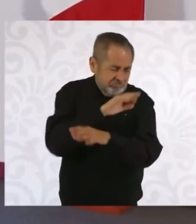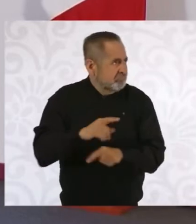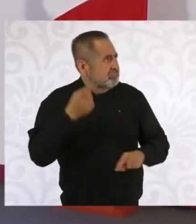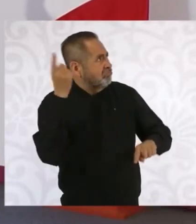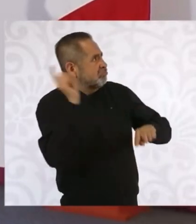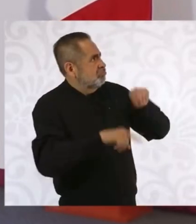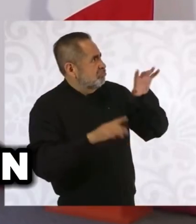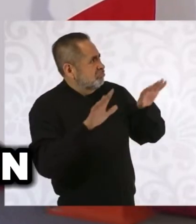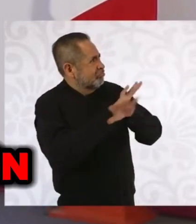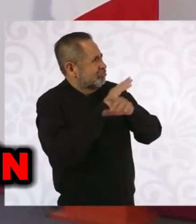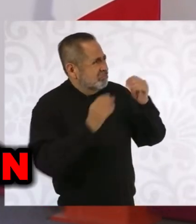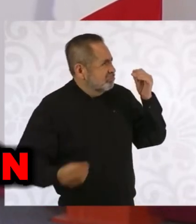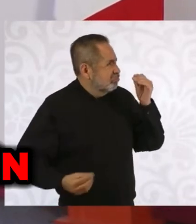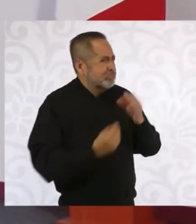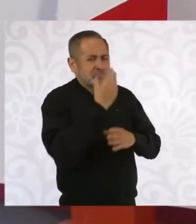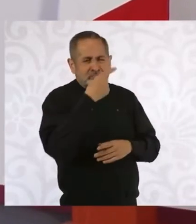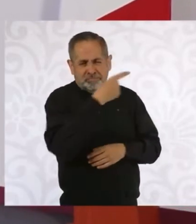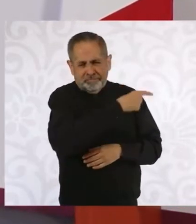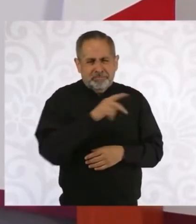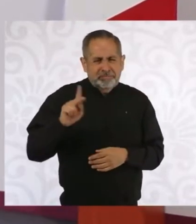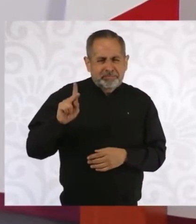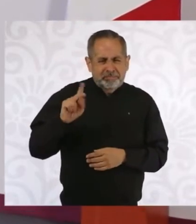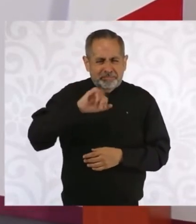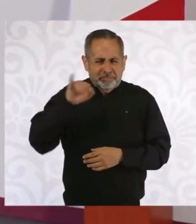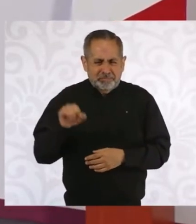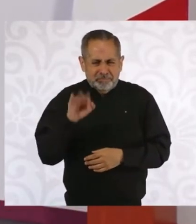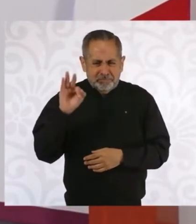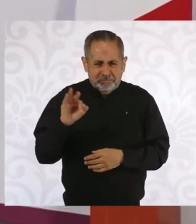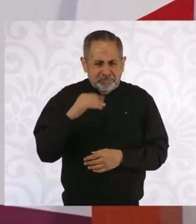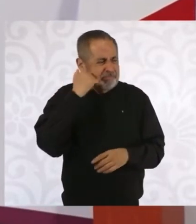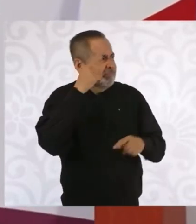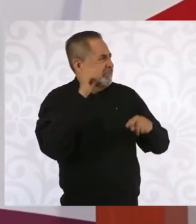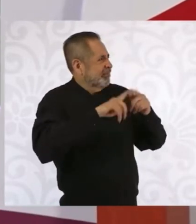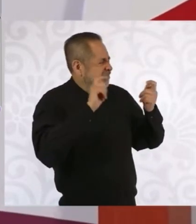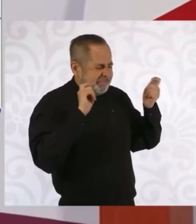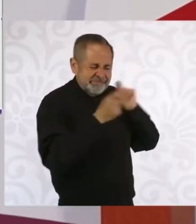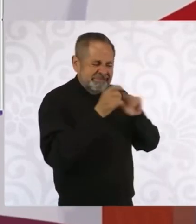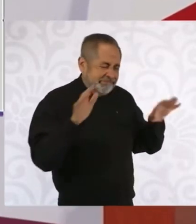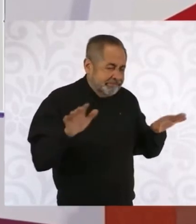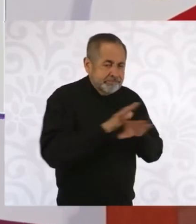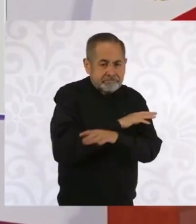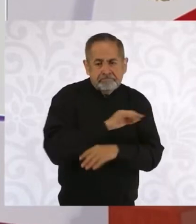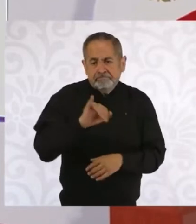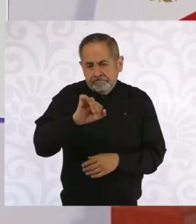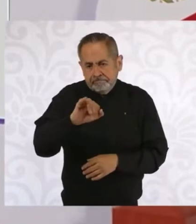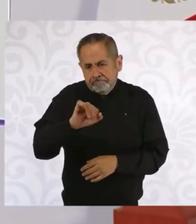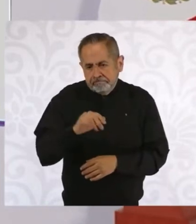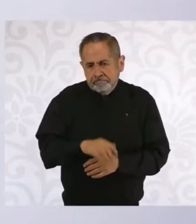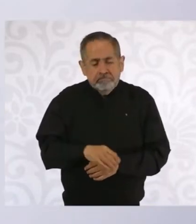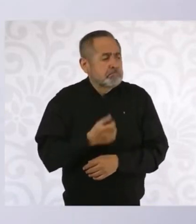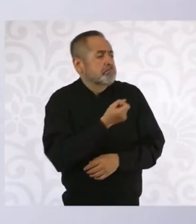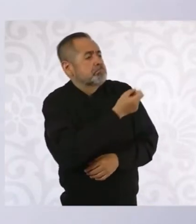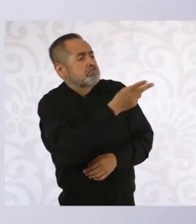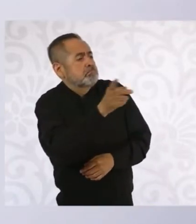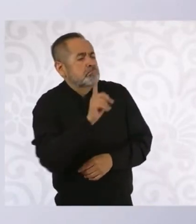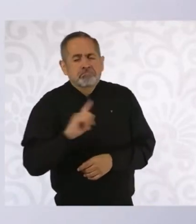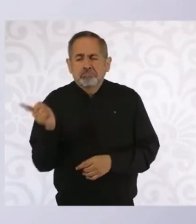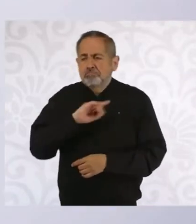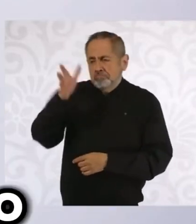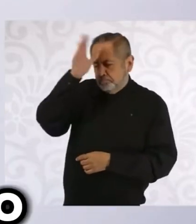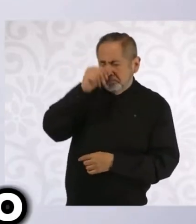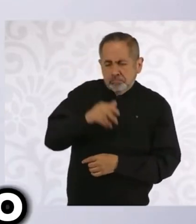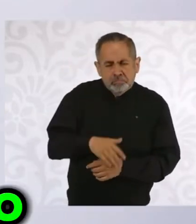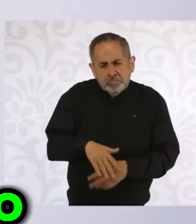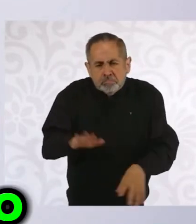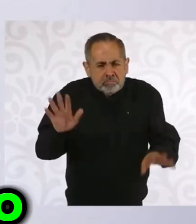Judicial. ¿Una transformación profunda? Sí. Y puede haber quien no esté de acuerdo. Pues por eso somos